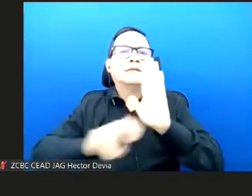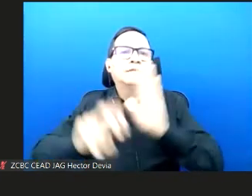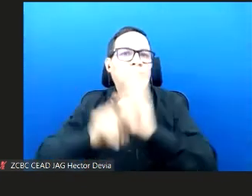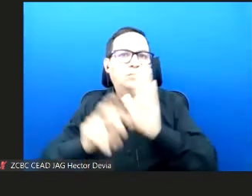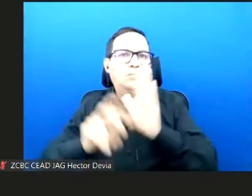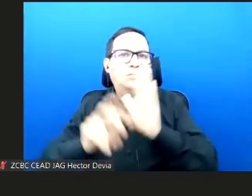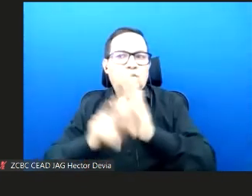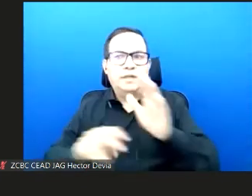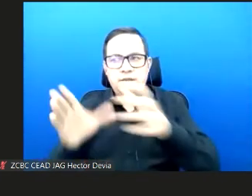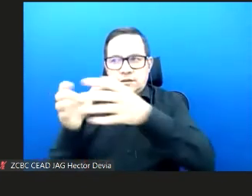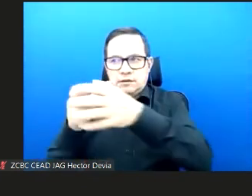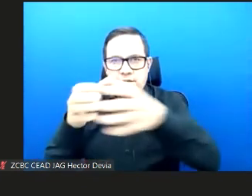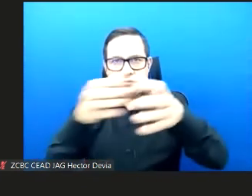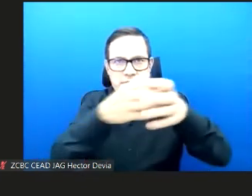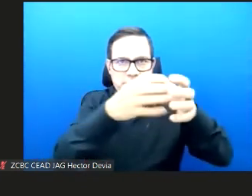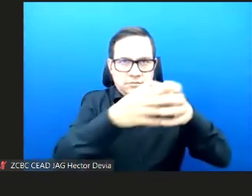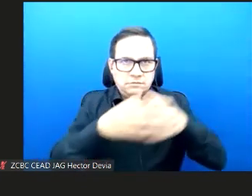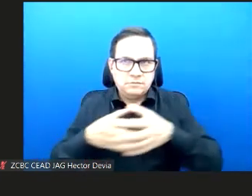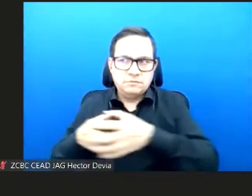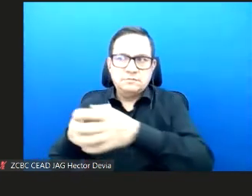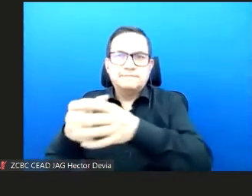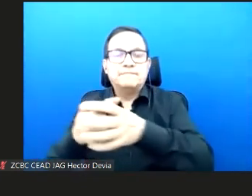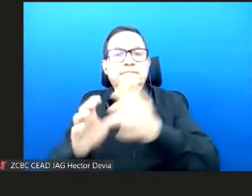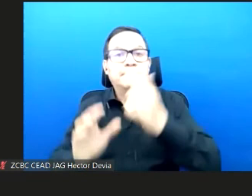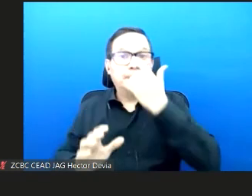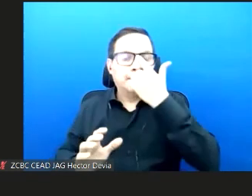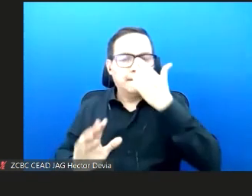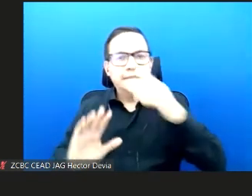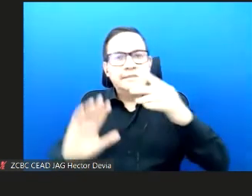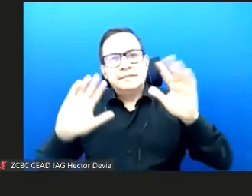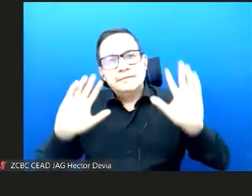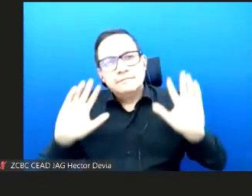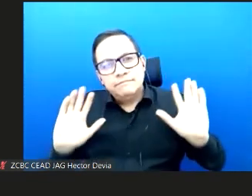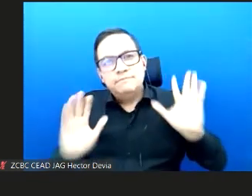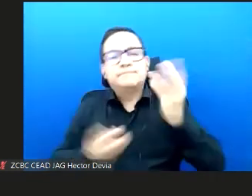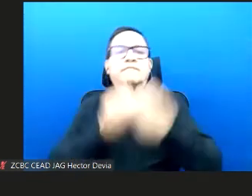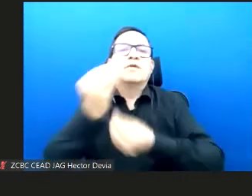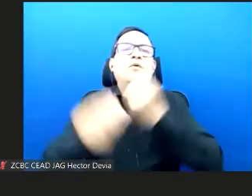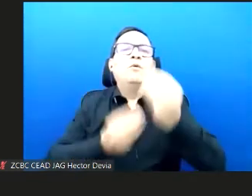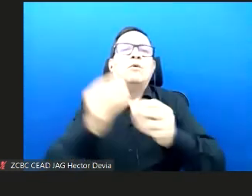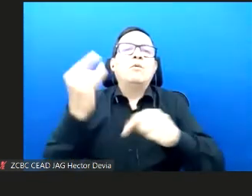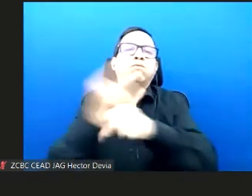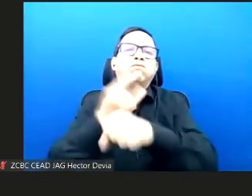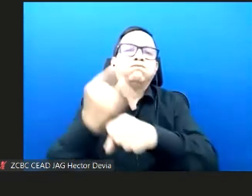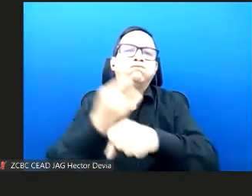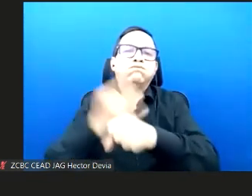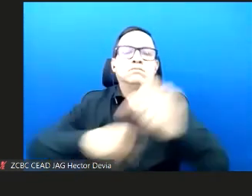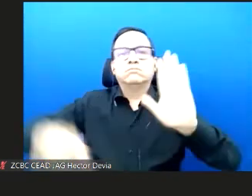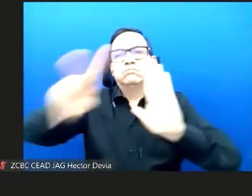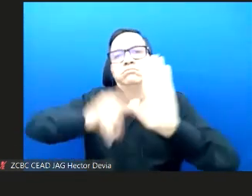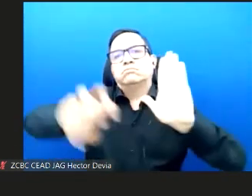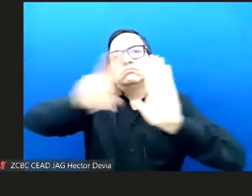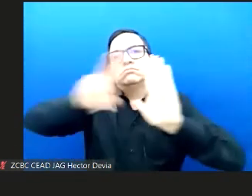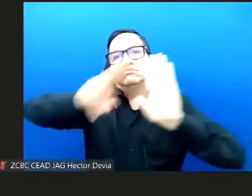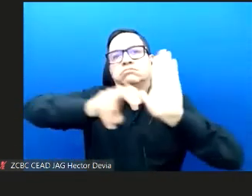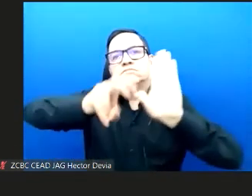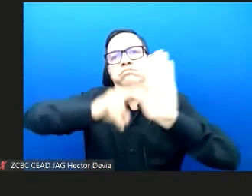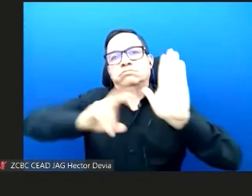conjuntos. Vamos a mirar cómo podemos utilizar la teoría de conjuntos.